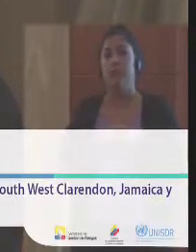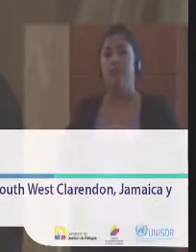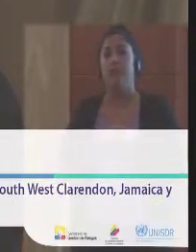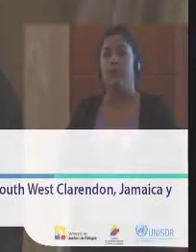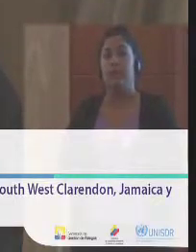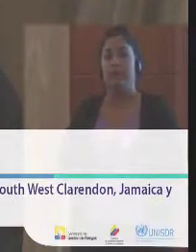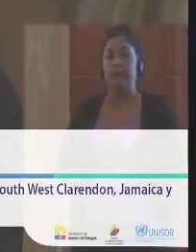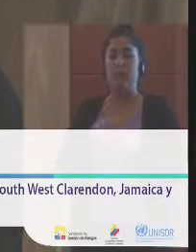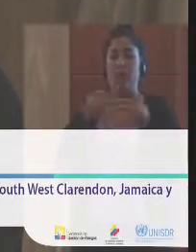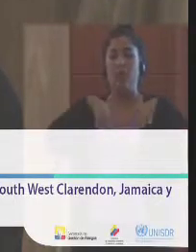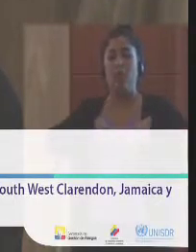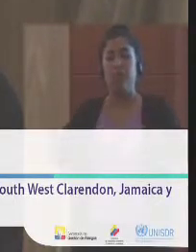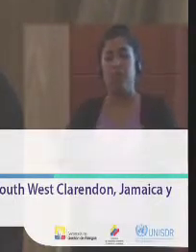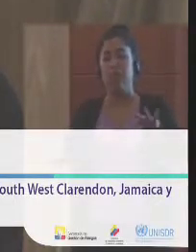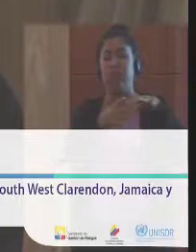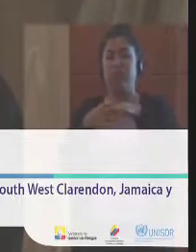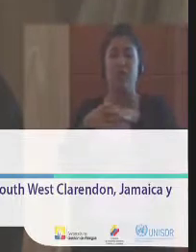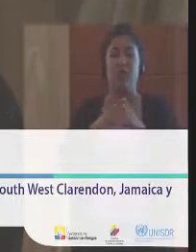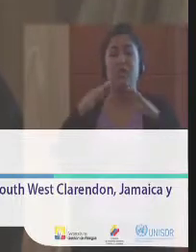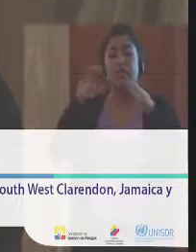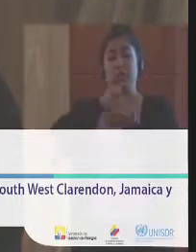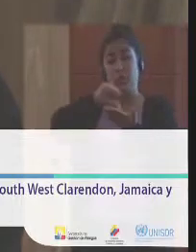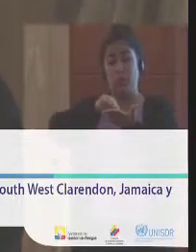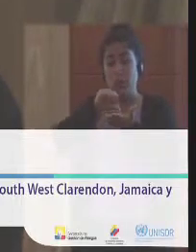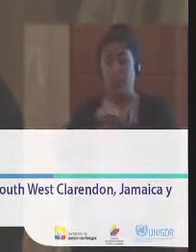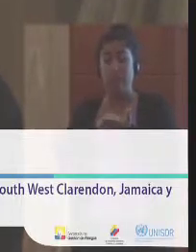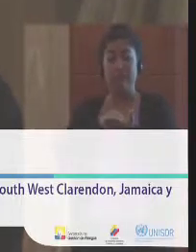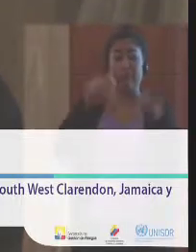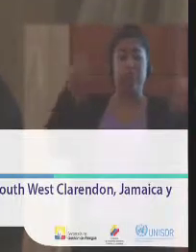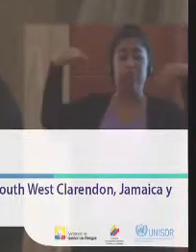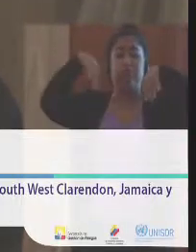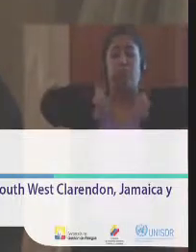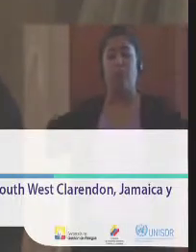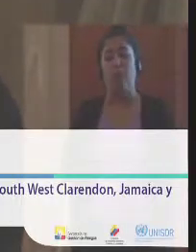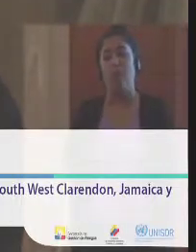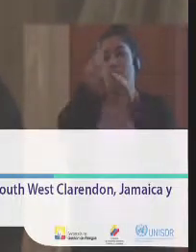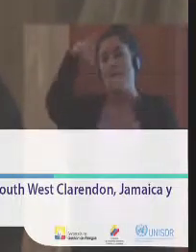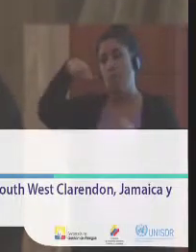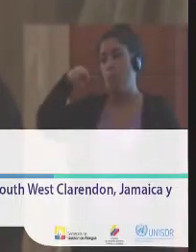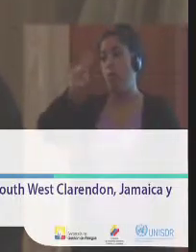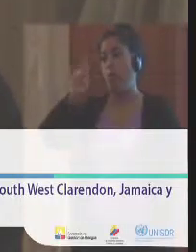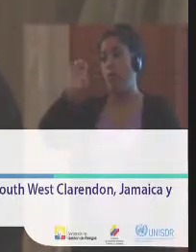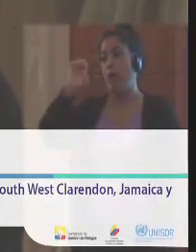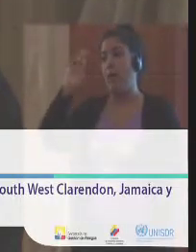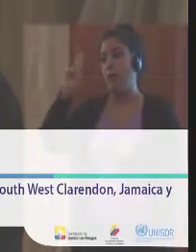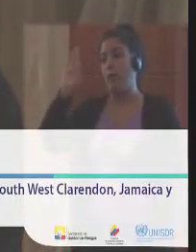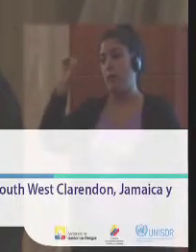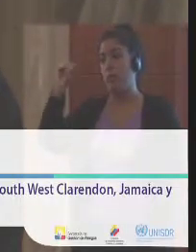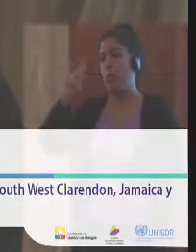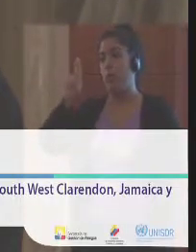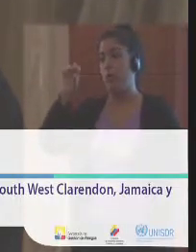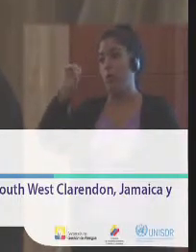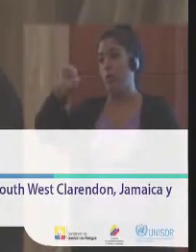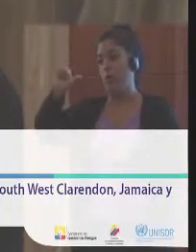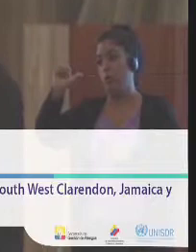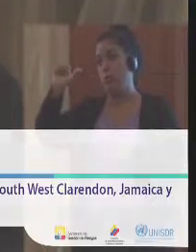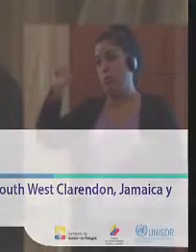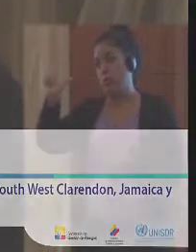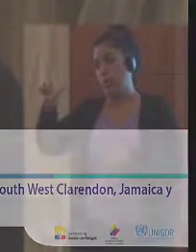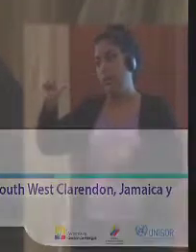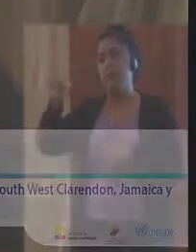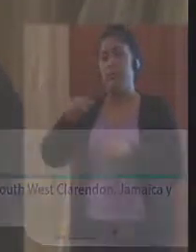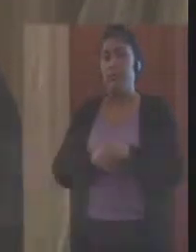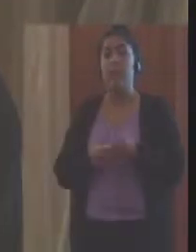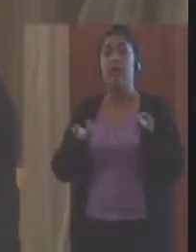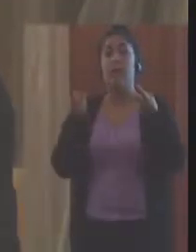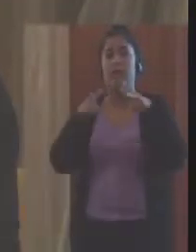Royal. el mar. Ese fue In el terremoto que 1907, the city of destruyó a Kingston was Puerto destroyed Royal. by earthquake and Kingston fire. también ha sido destruido por And, terremotos And